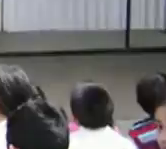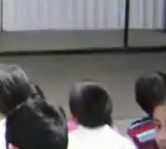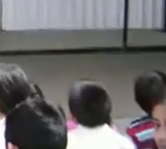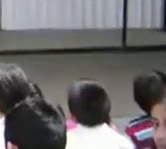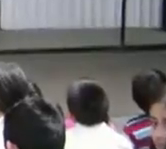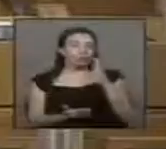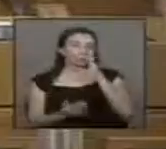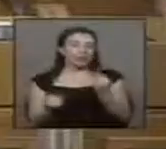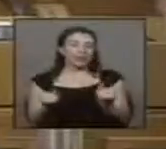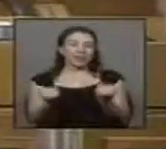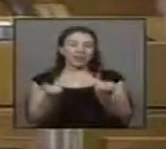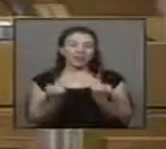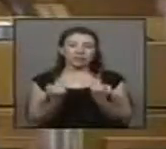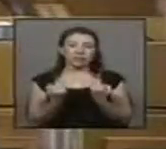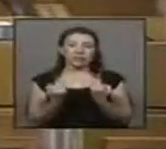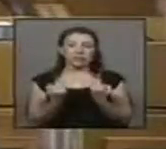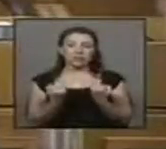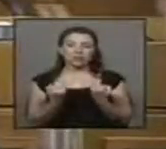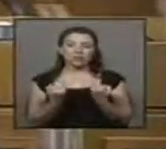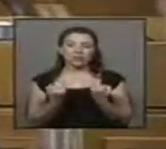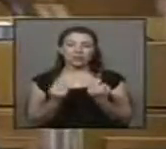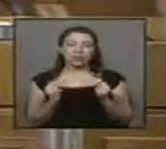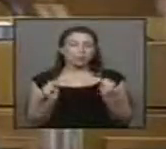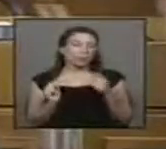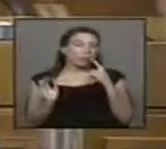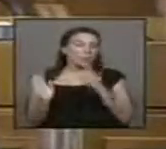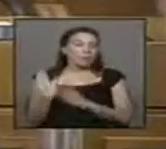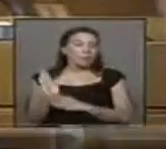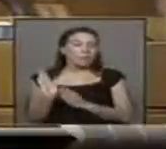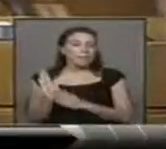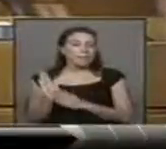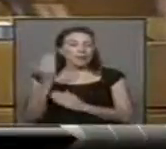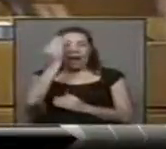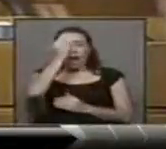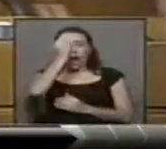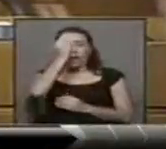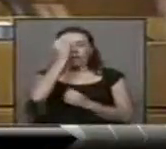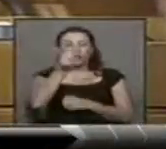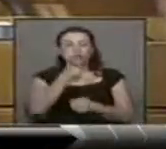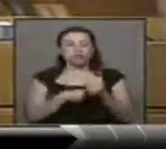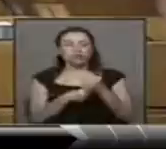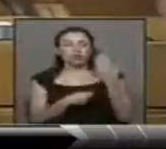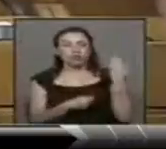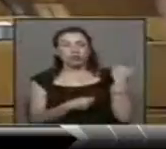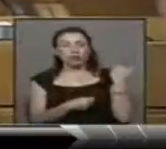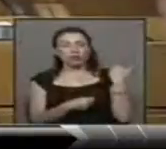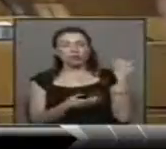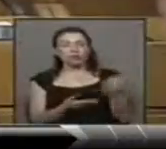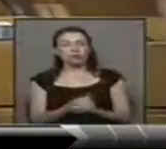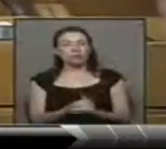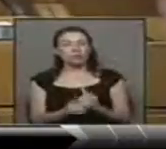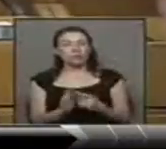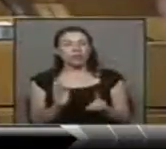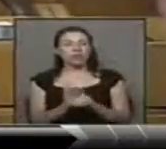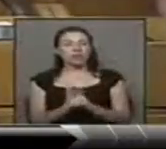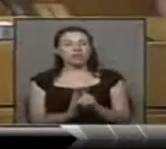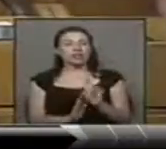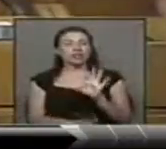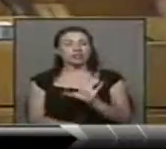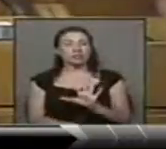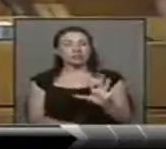momento de buscar información al respecto, hemos podido constatar que recién en agosto del año pasado se adjudicó bajo decreto